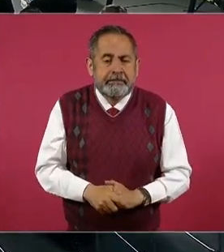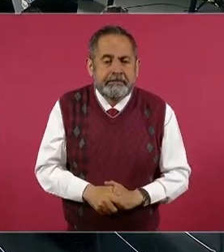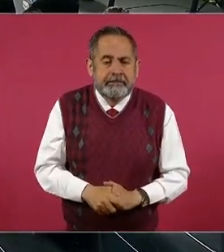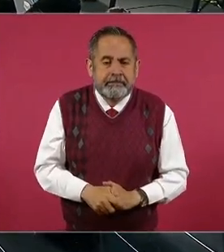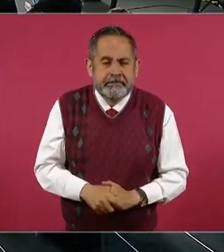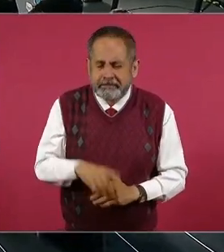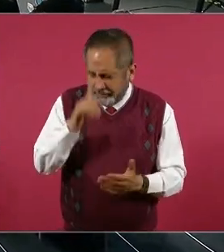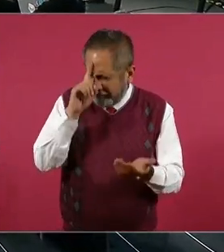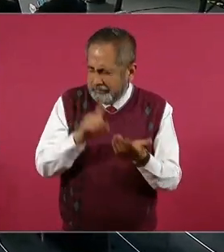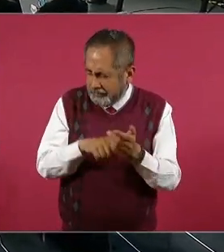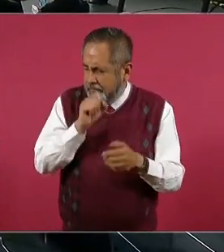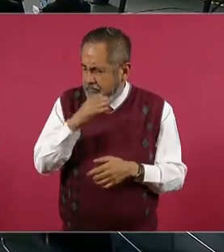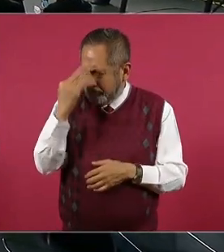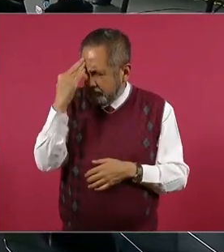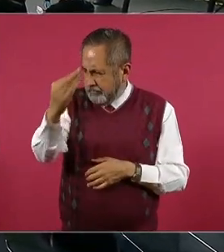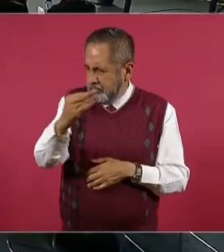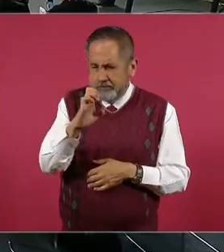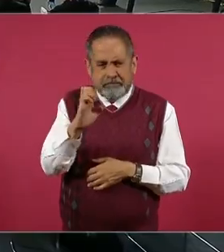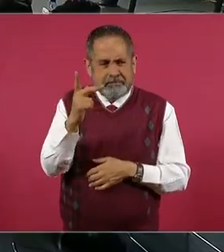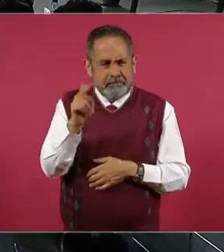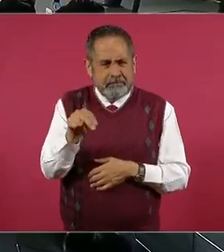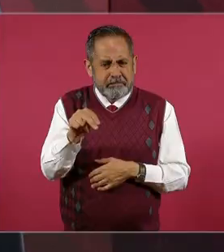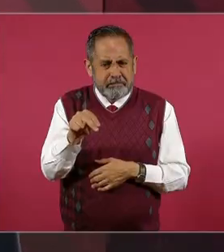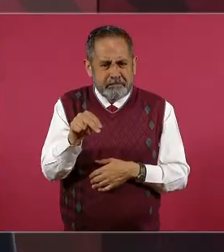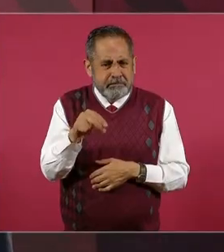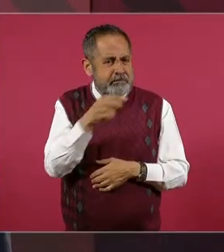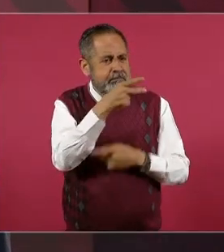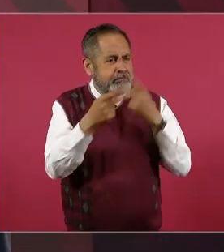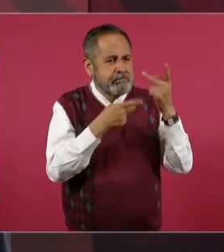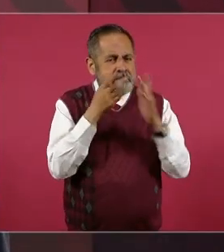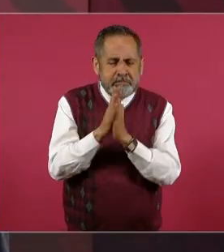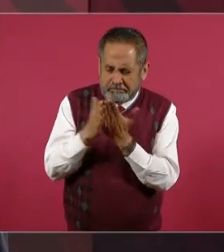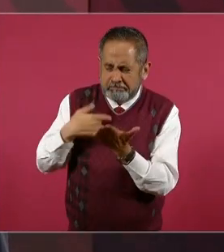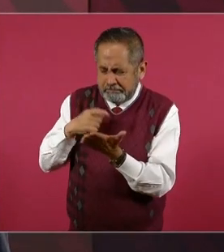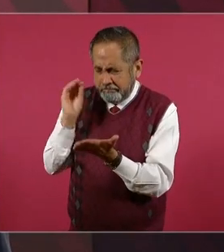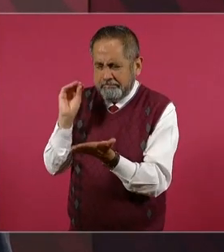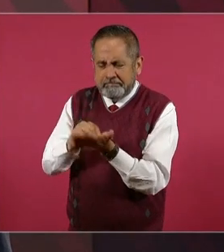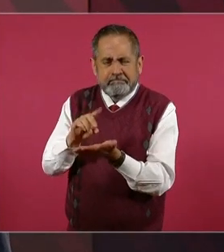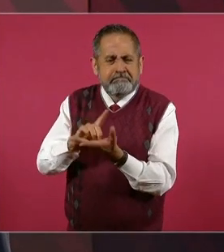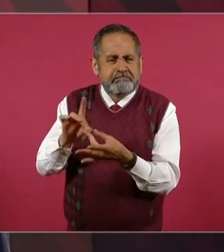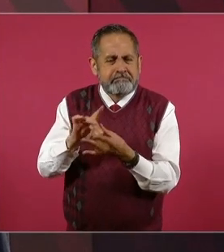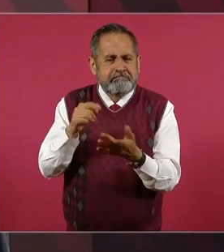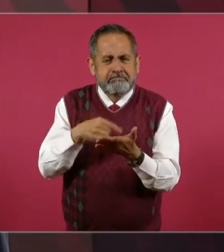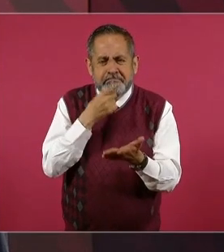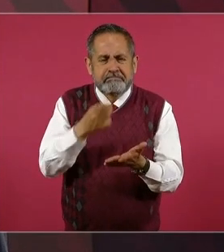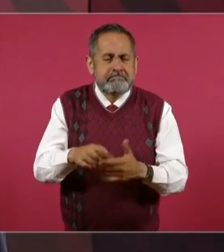Sí, creo que fue cuando Peña. Hasta lo menciono en mi libro,